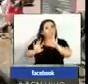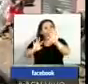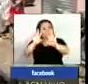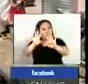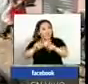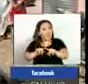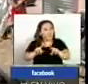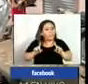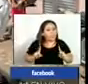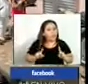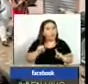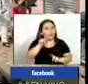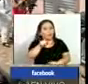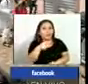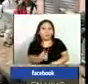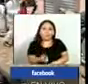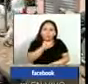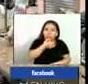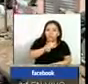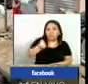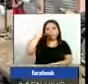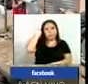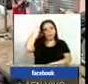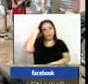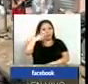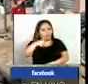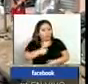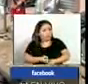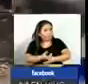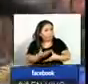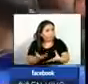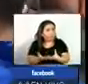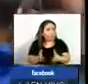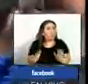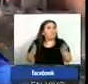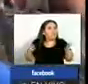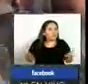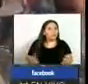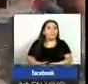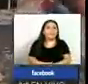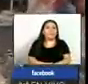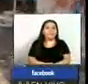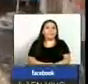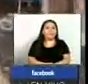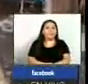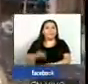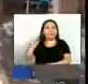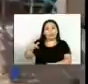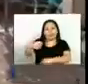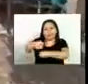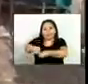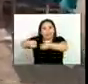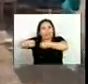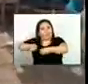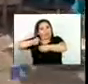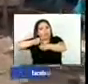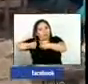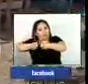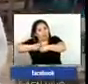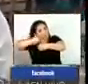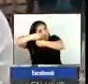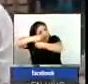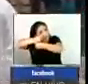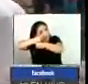pero hay importante información que queremos compartir con ustedes y es que el centro para el control y la prevención de